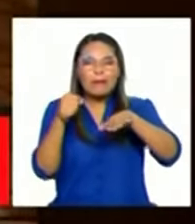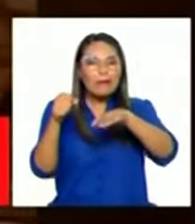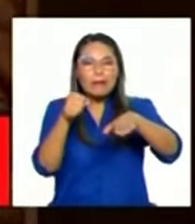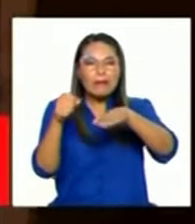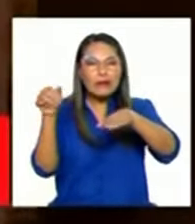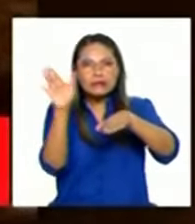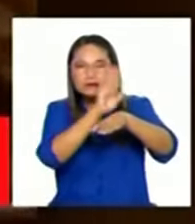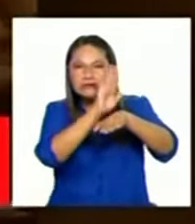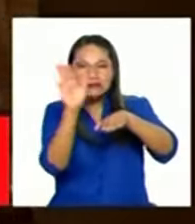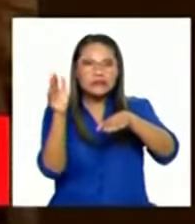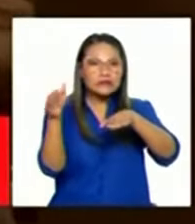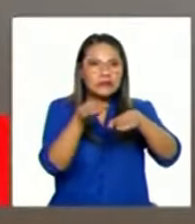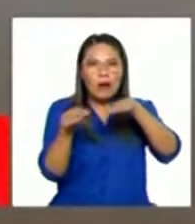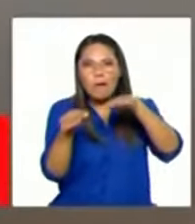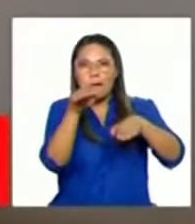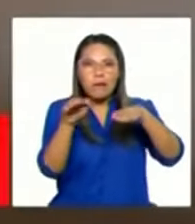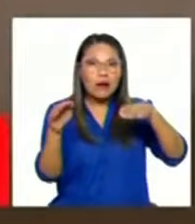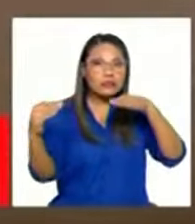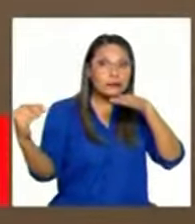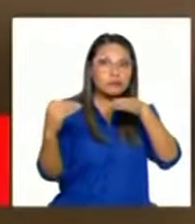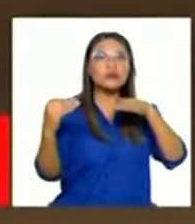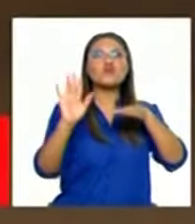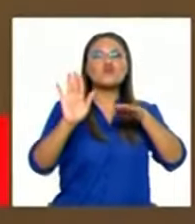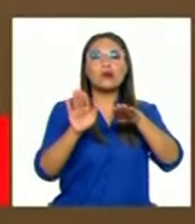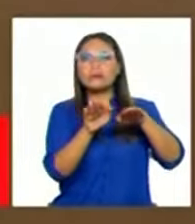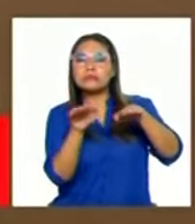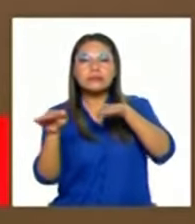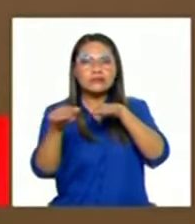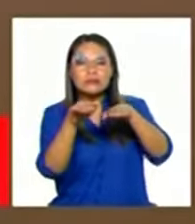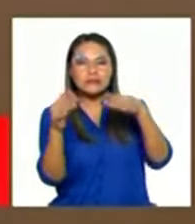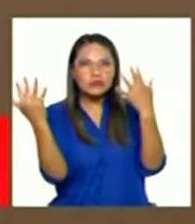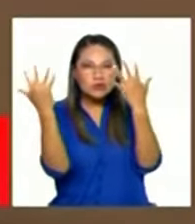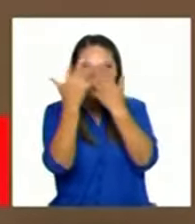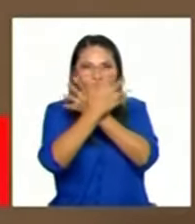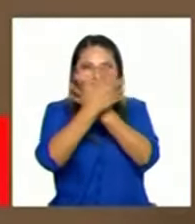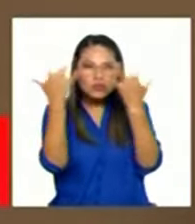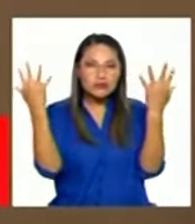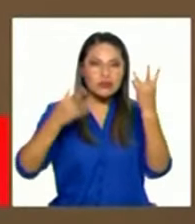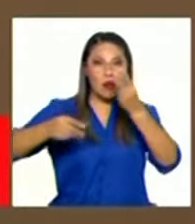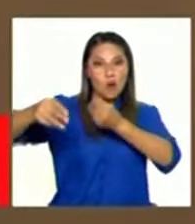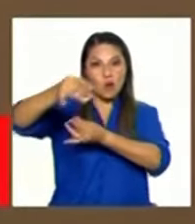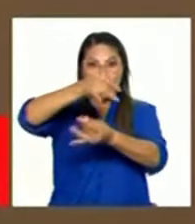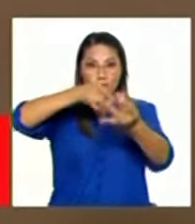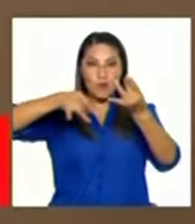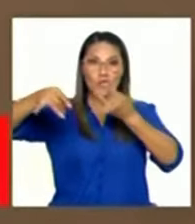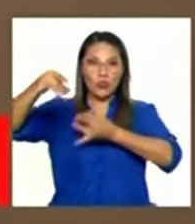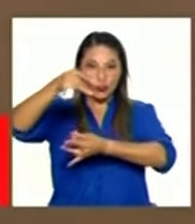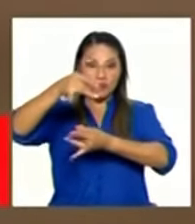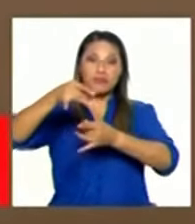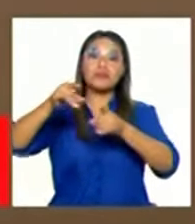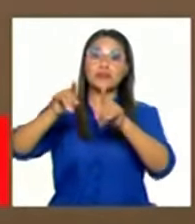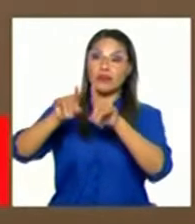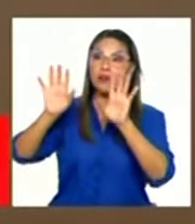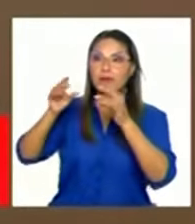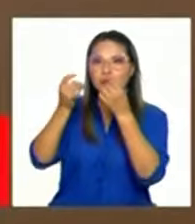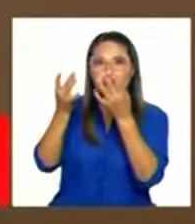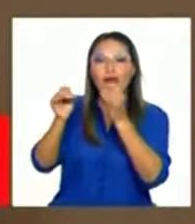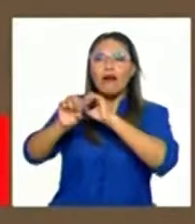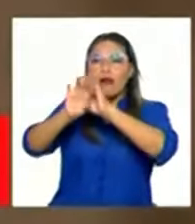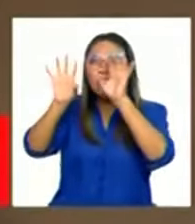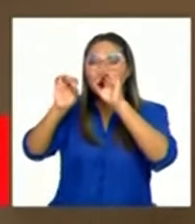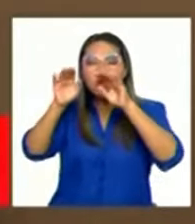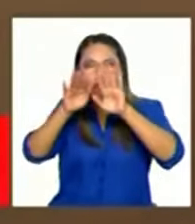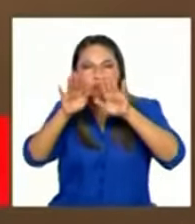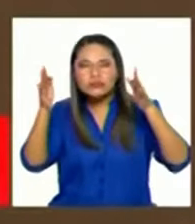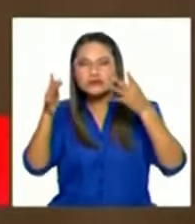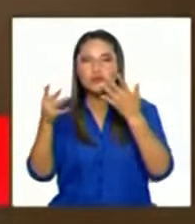tenían que hacer malabares para evitar choques. Y esos otros videos que estamos apreciando se observa también ya con mayor claridad